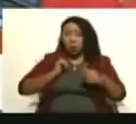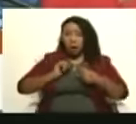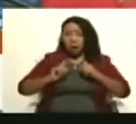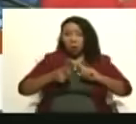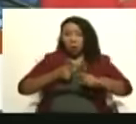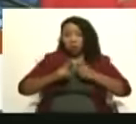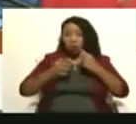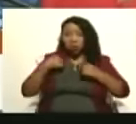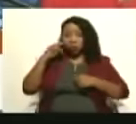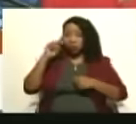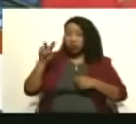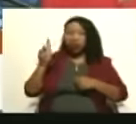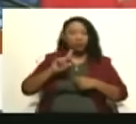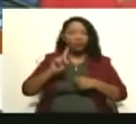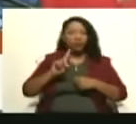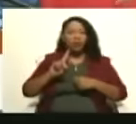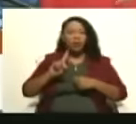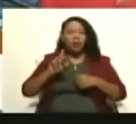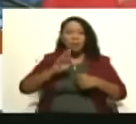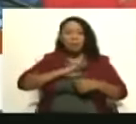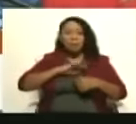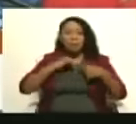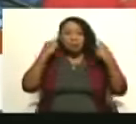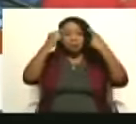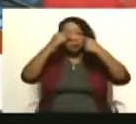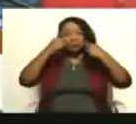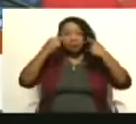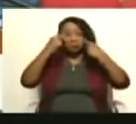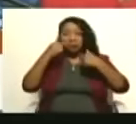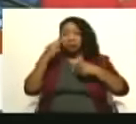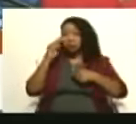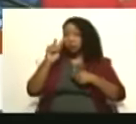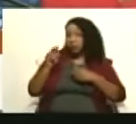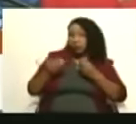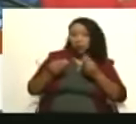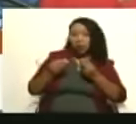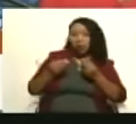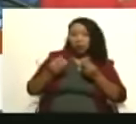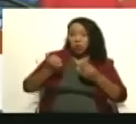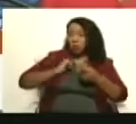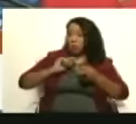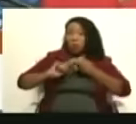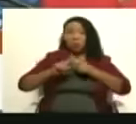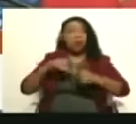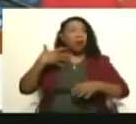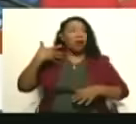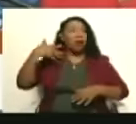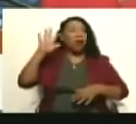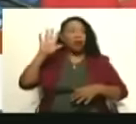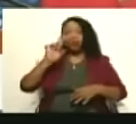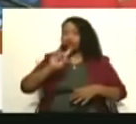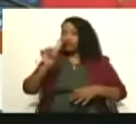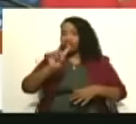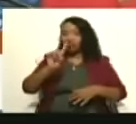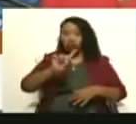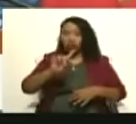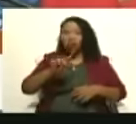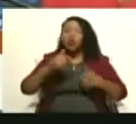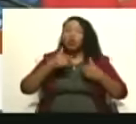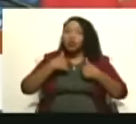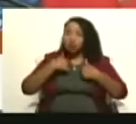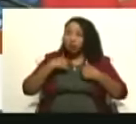ojos, nuestros propios ojos, queridos hermanos y hermanas. No es cualquier cosa. Yo le diría al